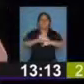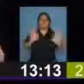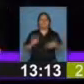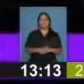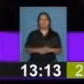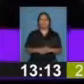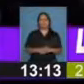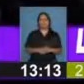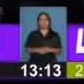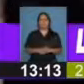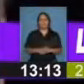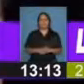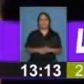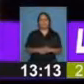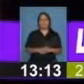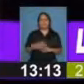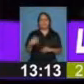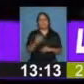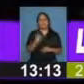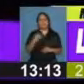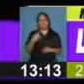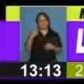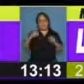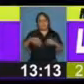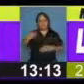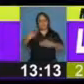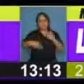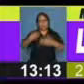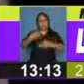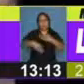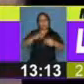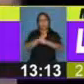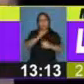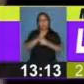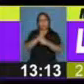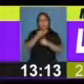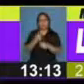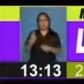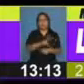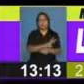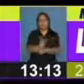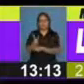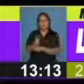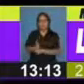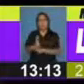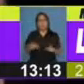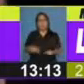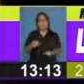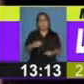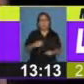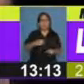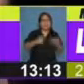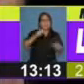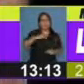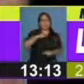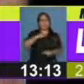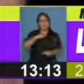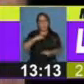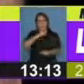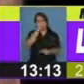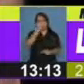Estamos en esa senda de seguir trabajando, pero eso, por sobre todas las cosas, de cuidar el resultado, de cuidar la voluntad de los jujeños, de los argentinos en